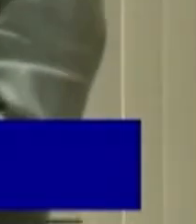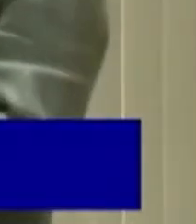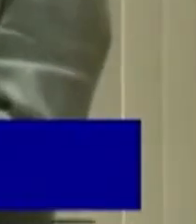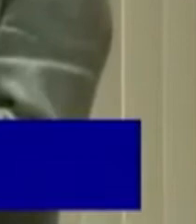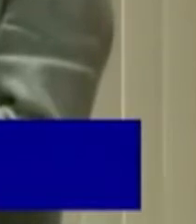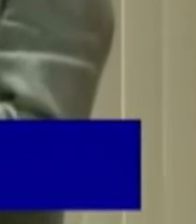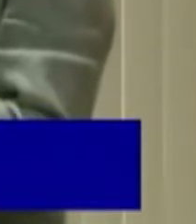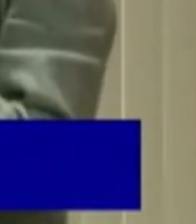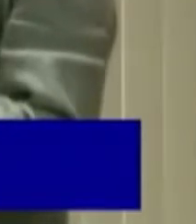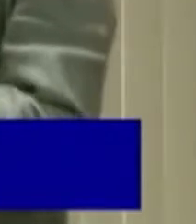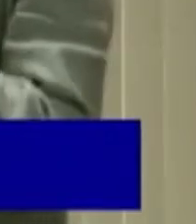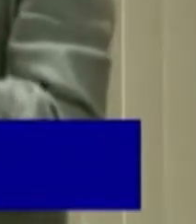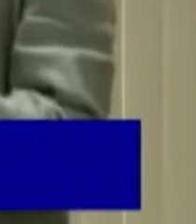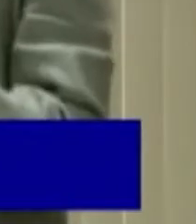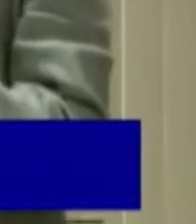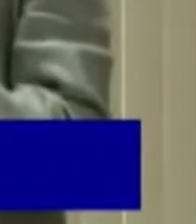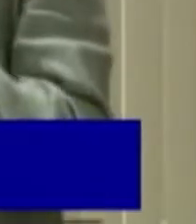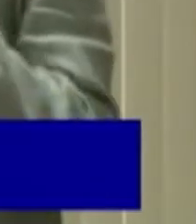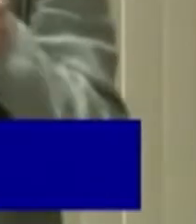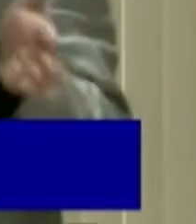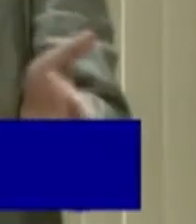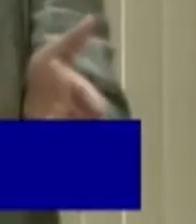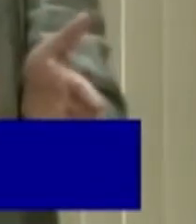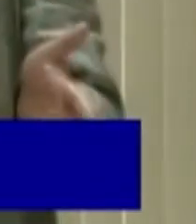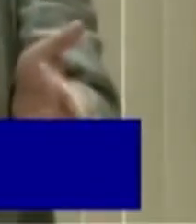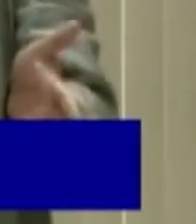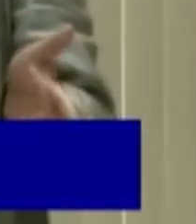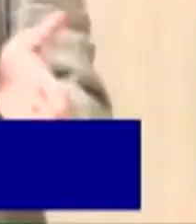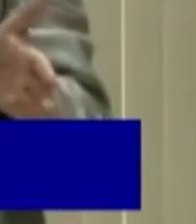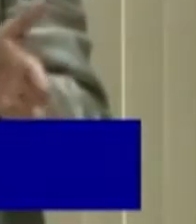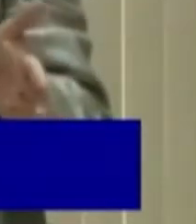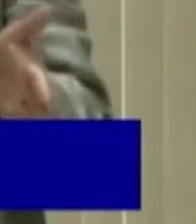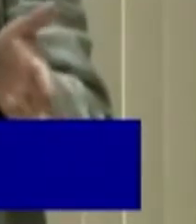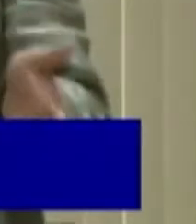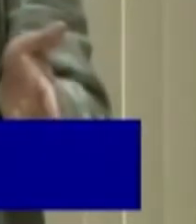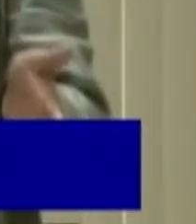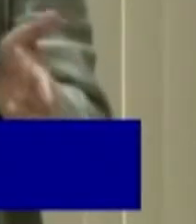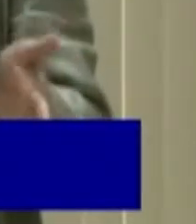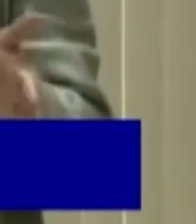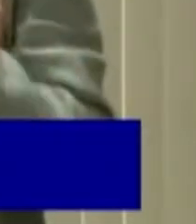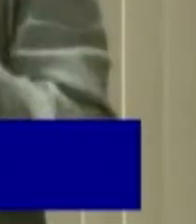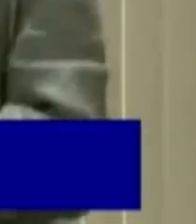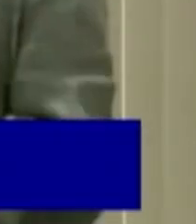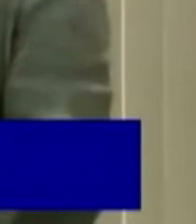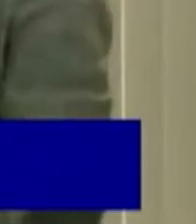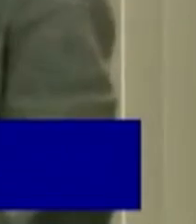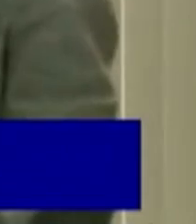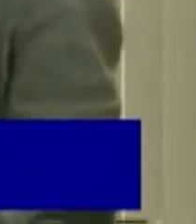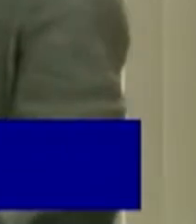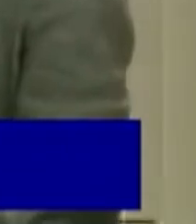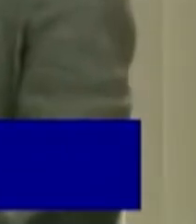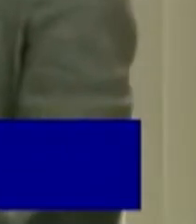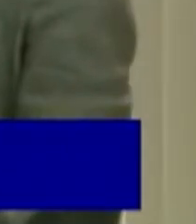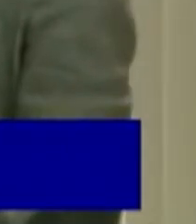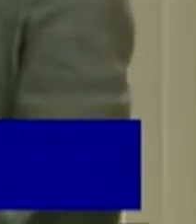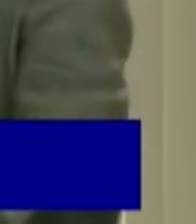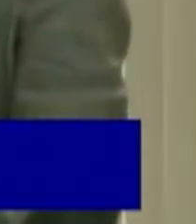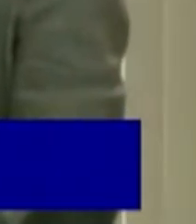ahora con un bastón, y a ver si el Señor me da la fuerza de ahora hablar sin el bastón.